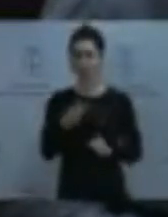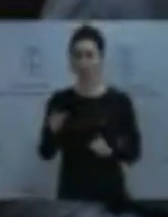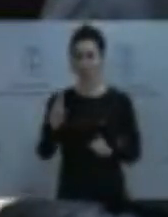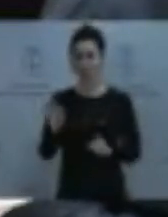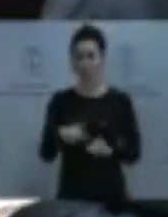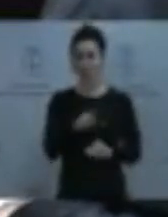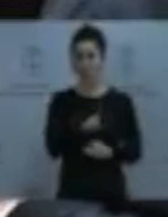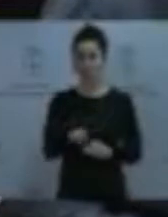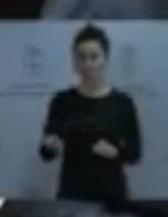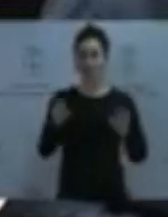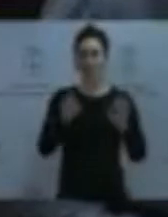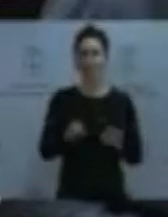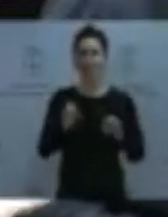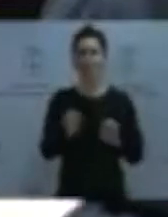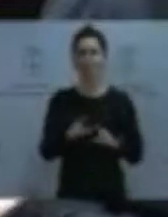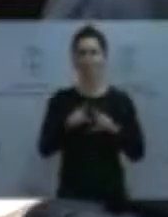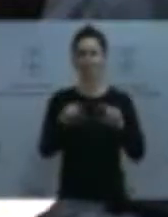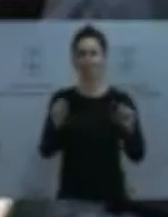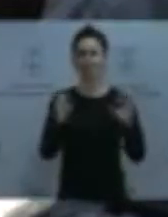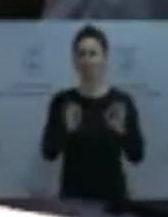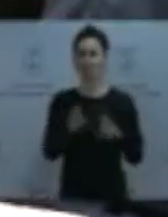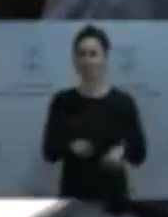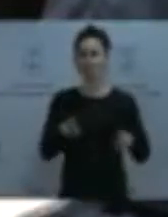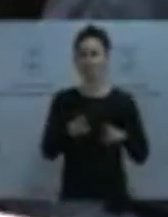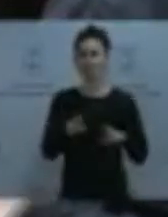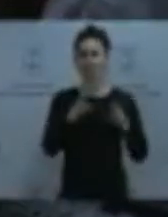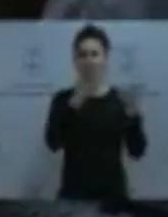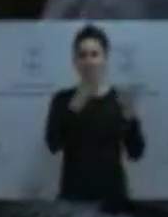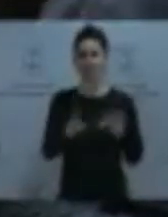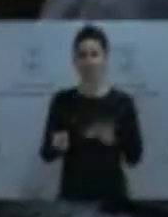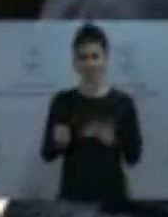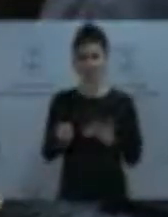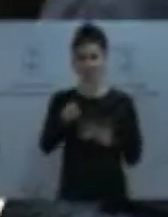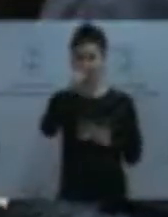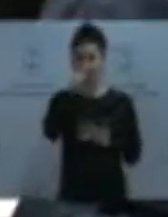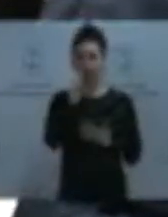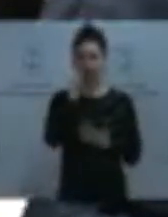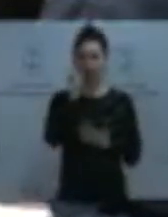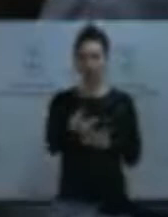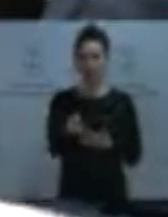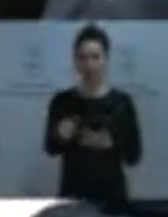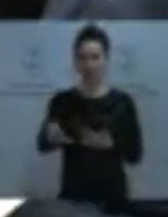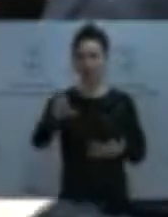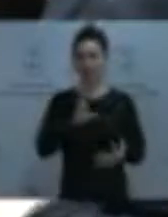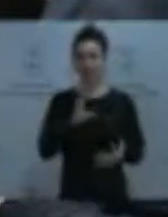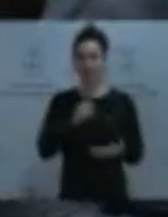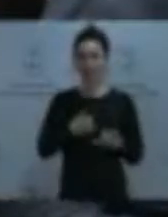se recuperaría en unos 70 años. Y Telecable dice que no paga ni con esas.